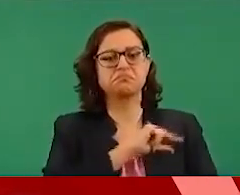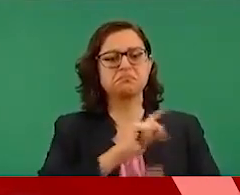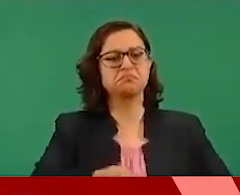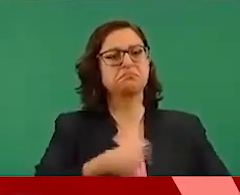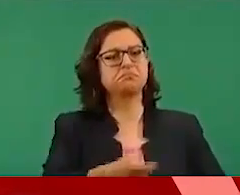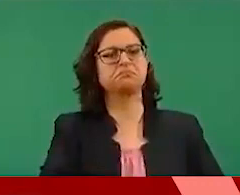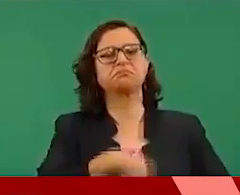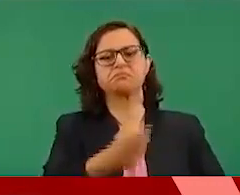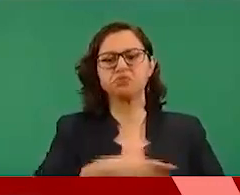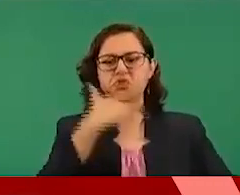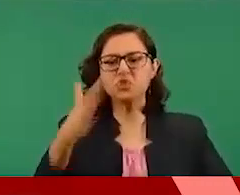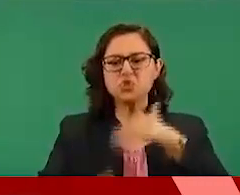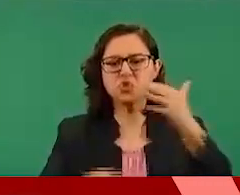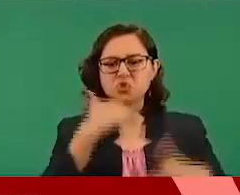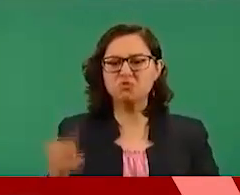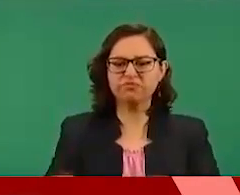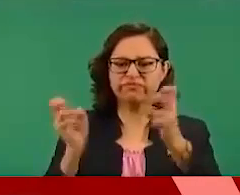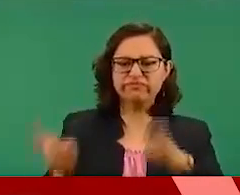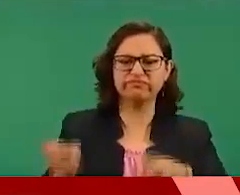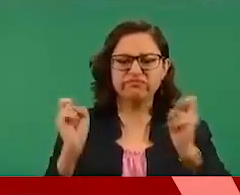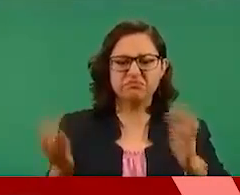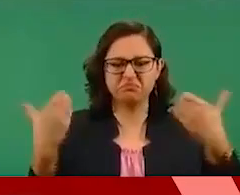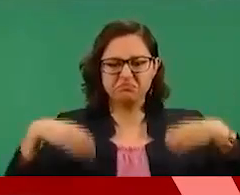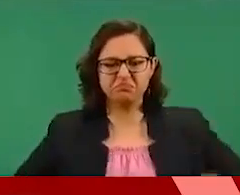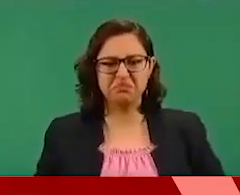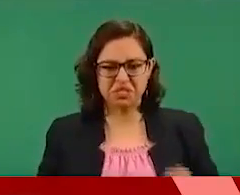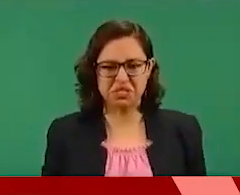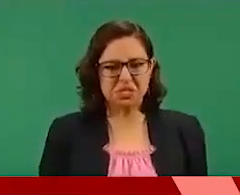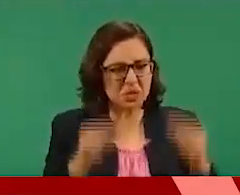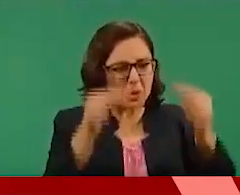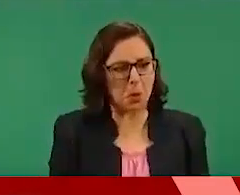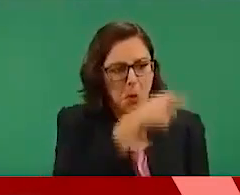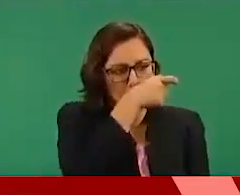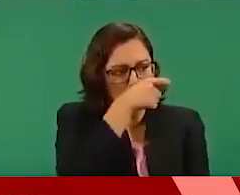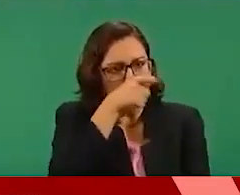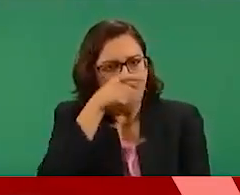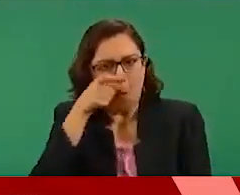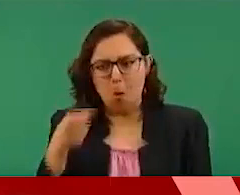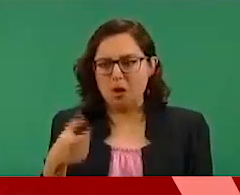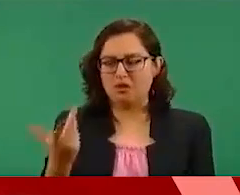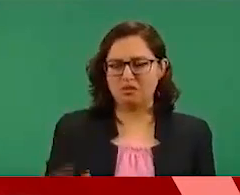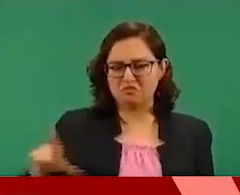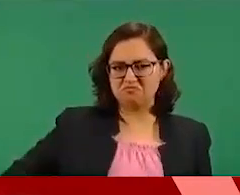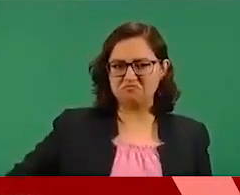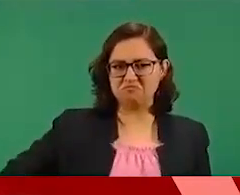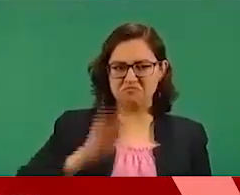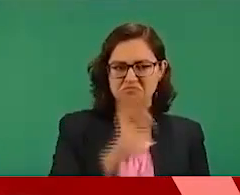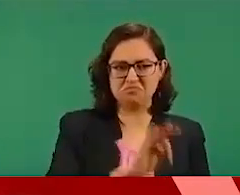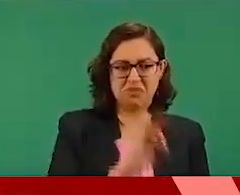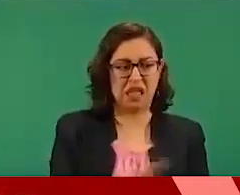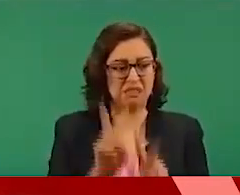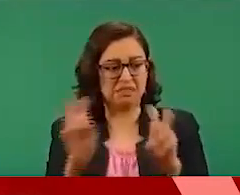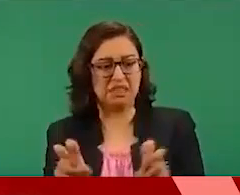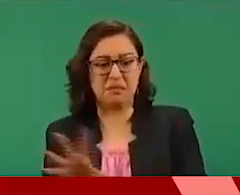Se dedicaron a saquear, a robar, a hacer jugosos negocios al amparo del poder público. Y en el caso de la industria